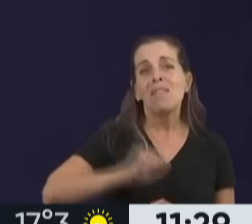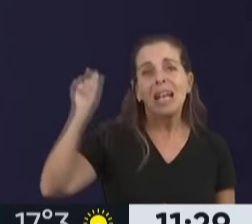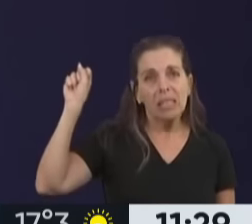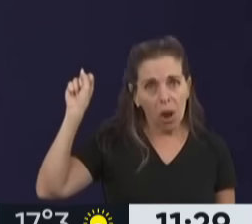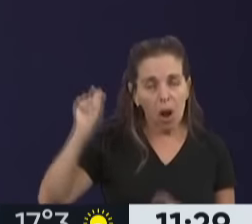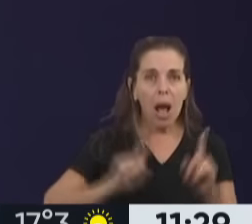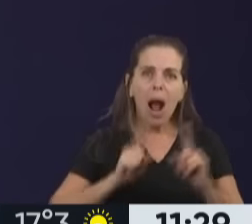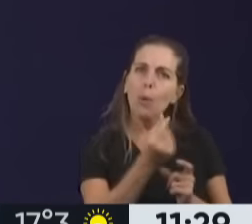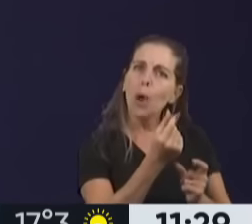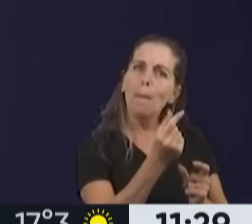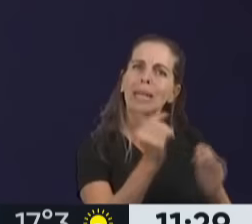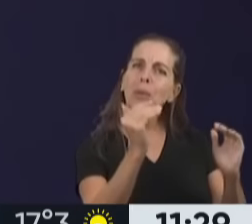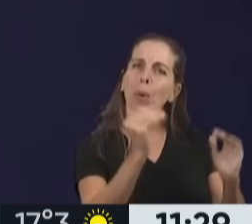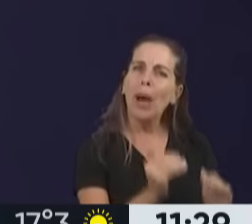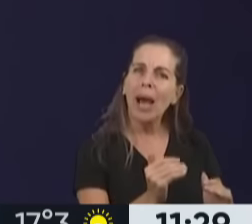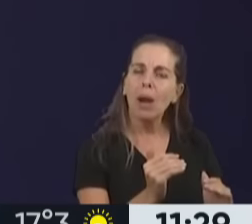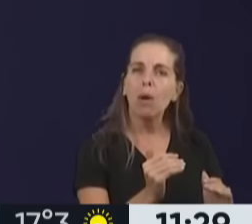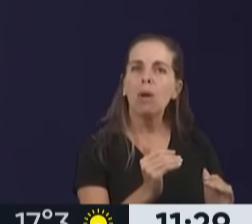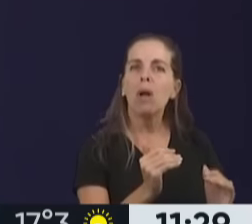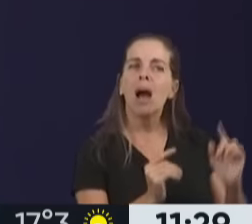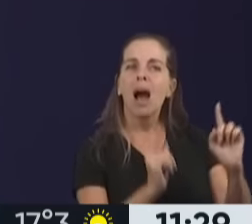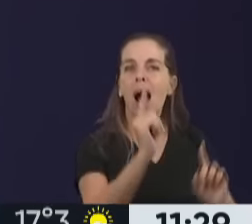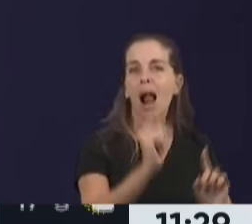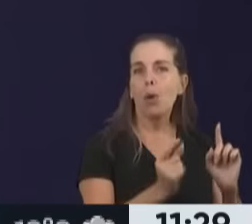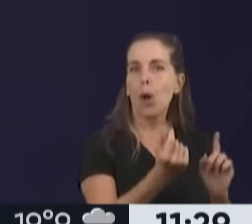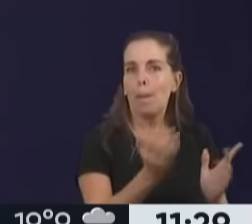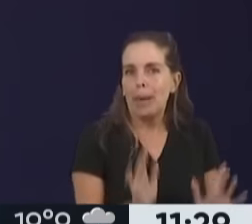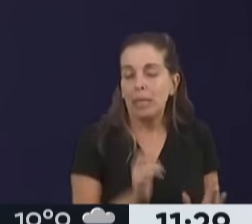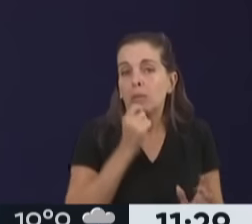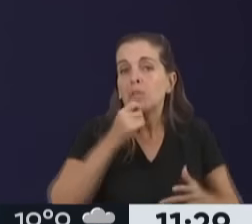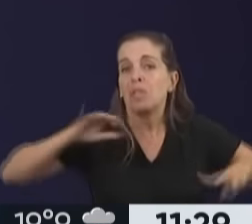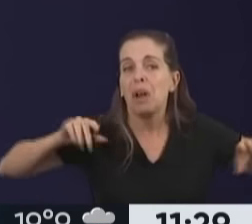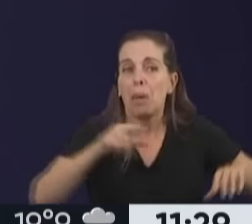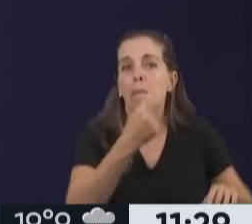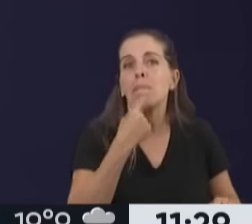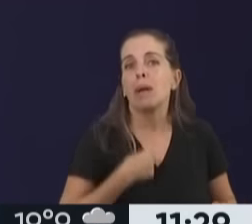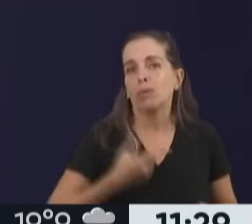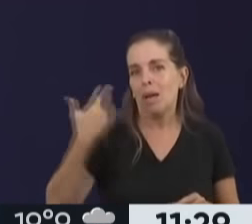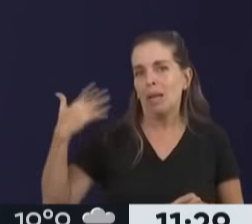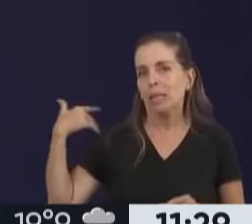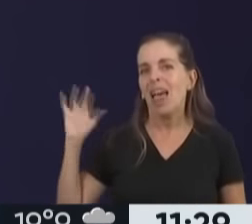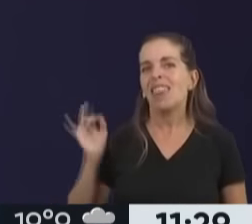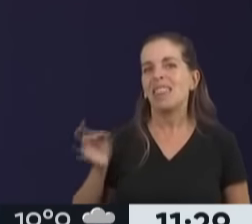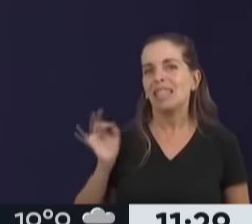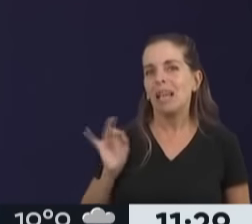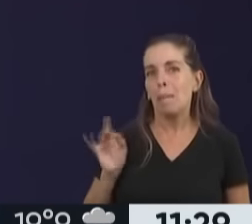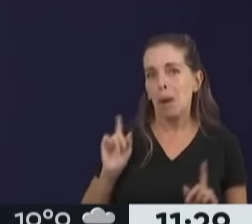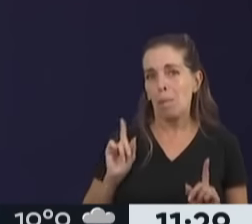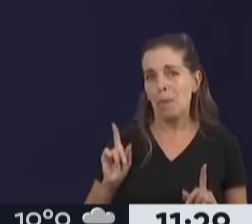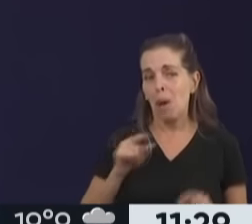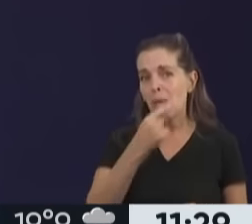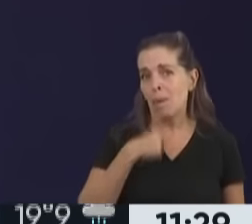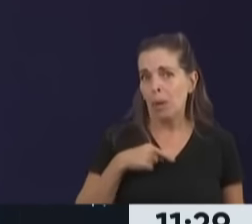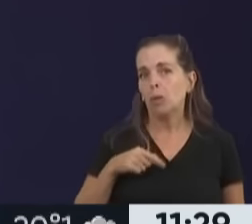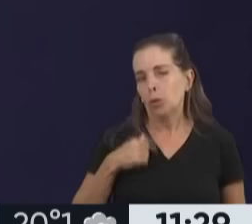se retrotrajes si vos me hubieses hecho esta pregunta en la última semana de diciembre Yo te